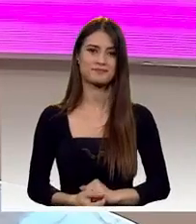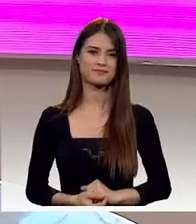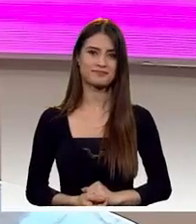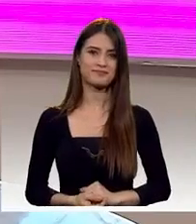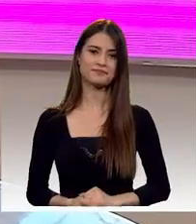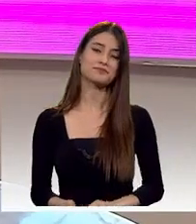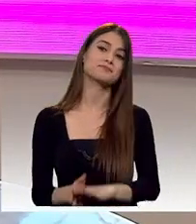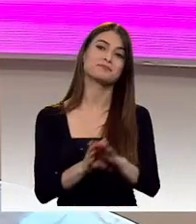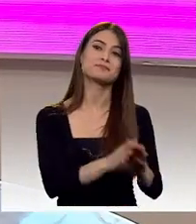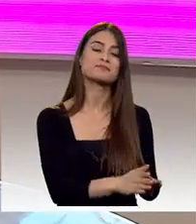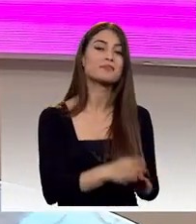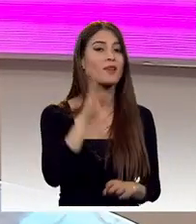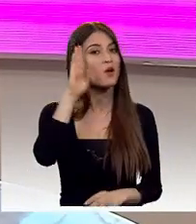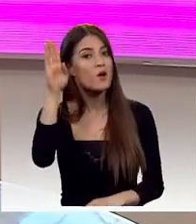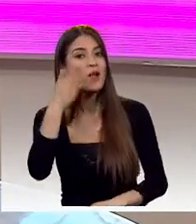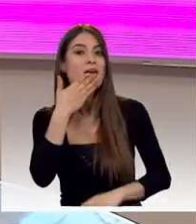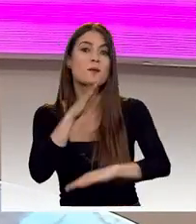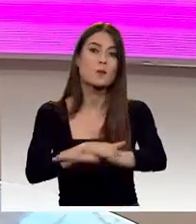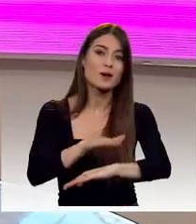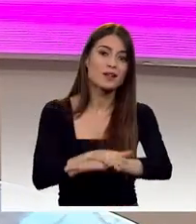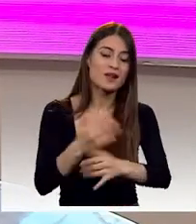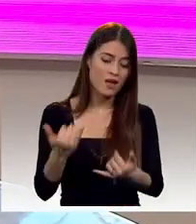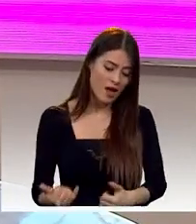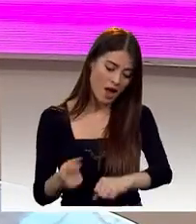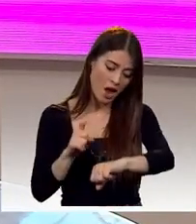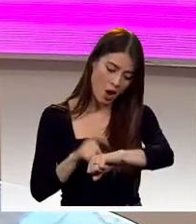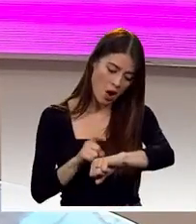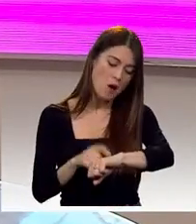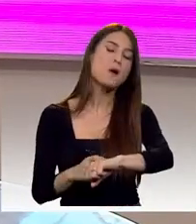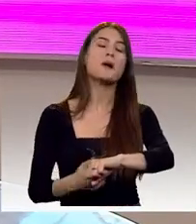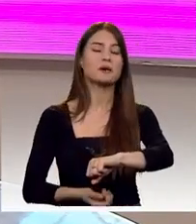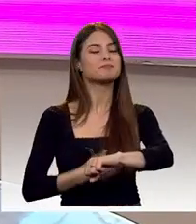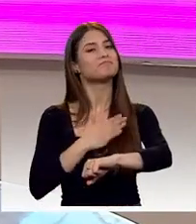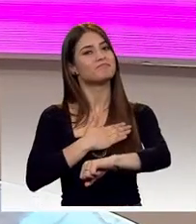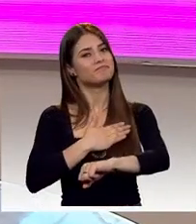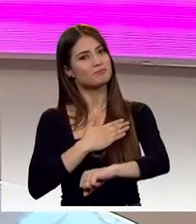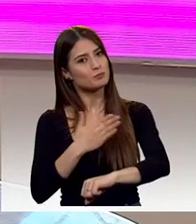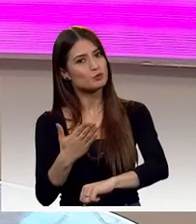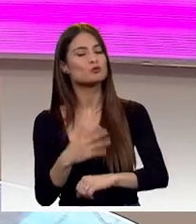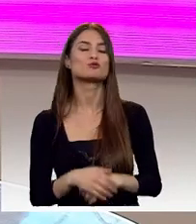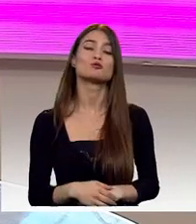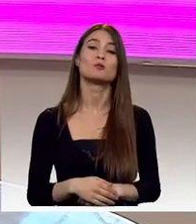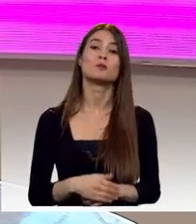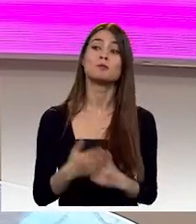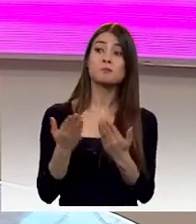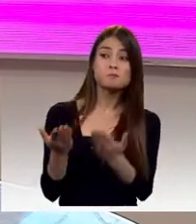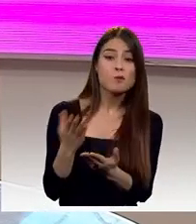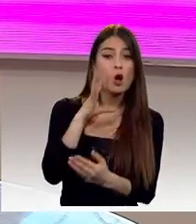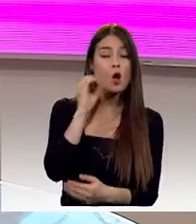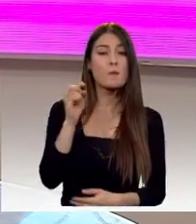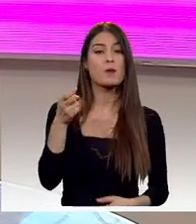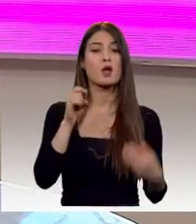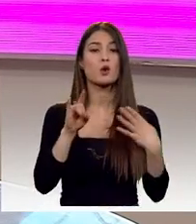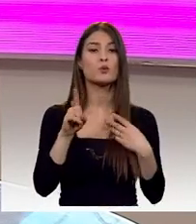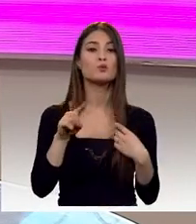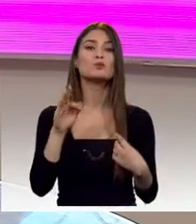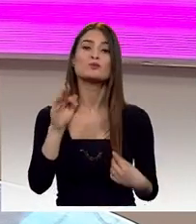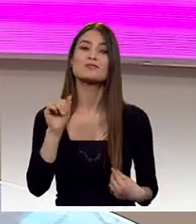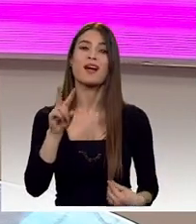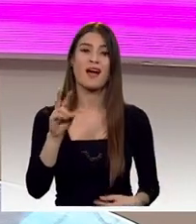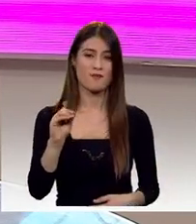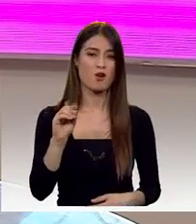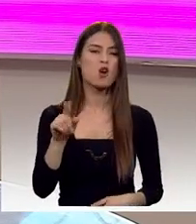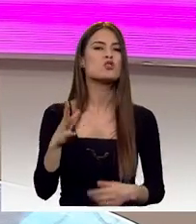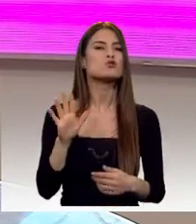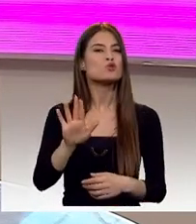hola muy buenas tardes ya esta hora es un placer recibir en noticias capital ha gustado cuéllar hombre de la selección nacional y del